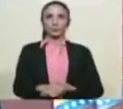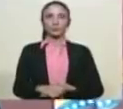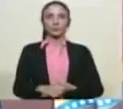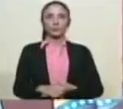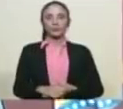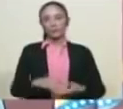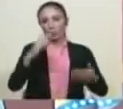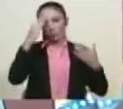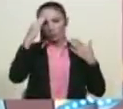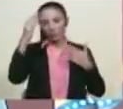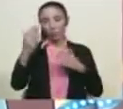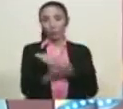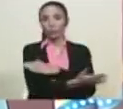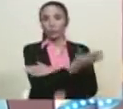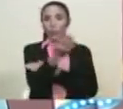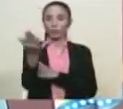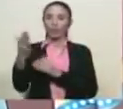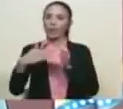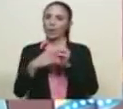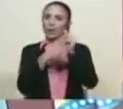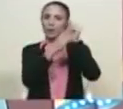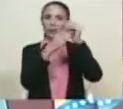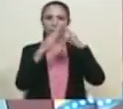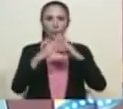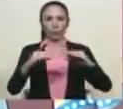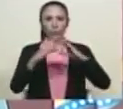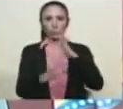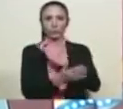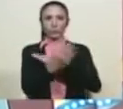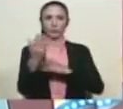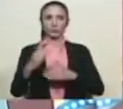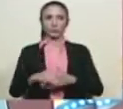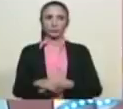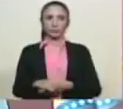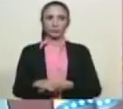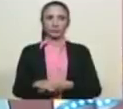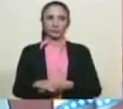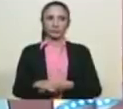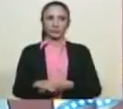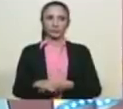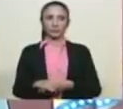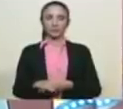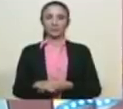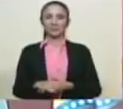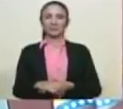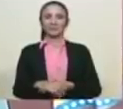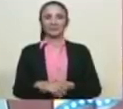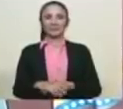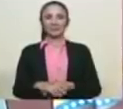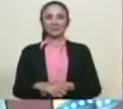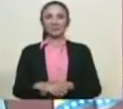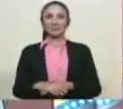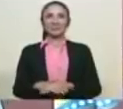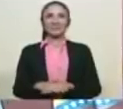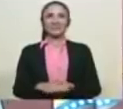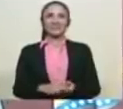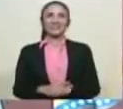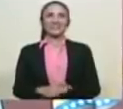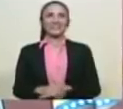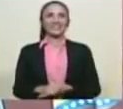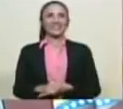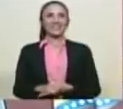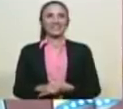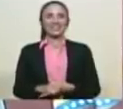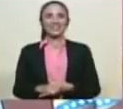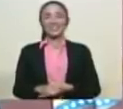Mis saludos, compañeros, a todos los dirigentes sindicales, gremiales de todos los sindicatos, federaciones.